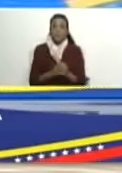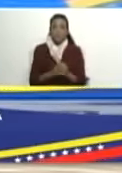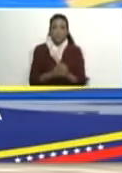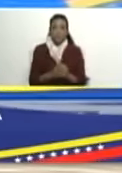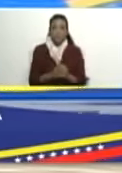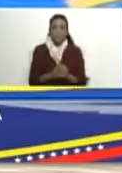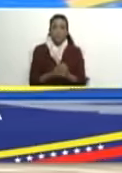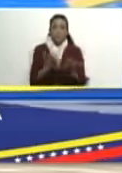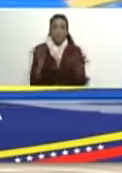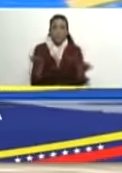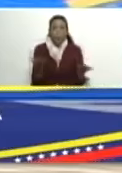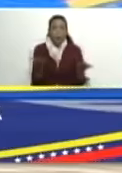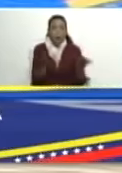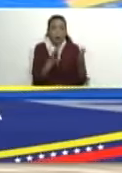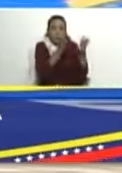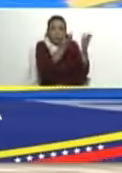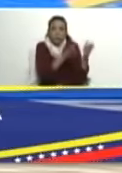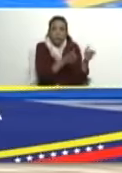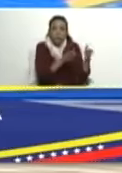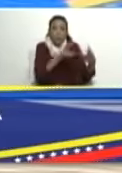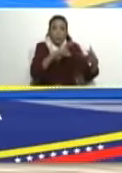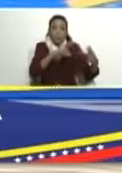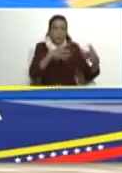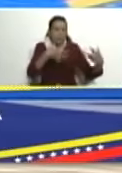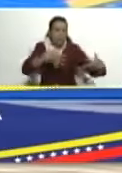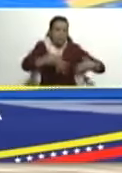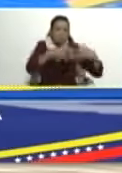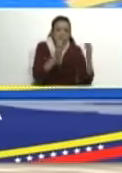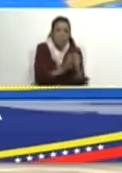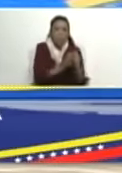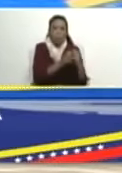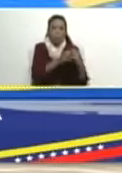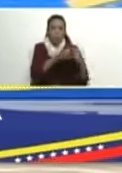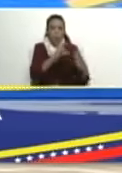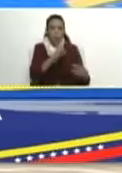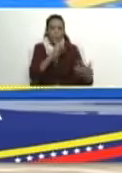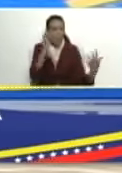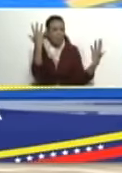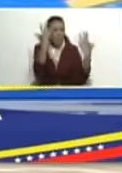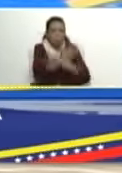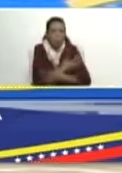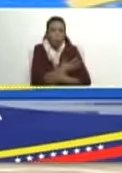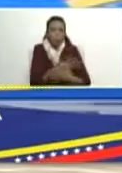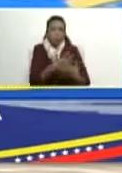de lo que se transformó en un conflicto, en una controversia,